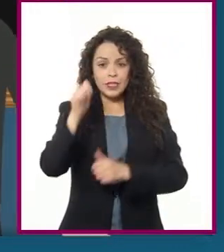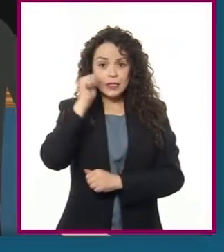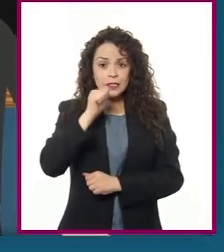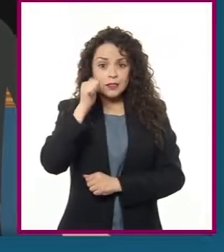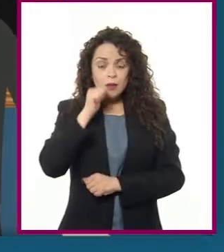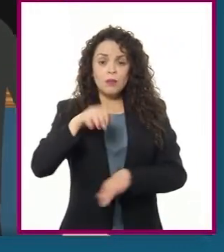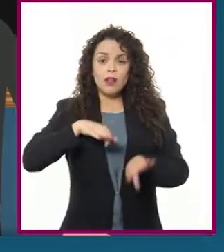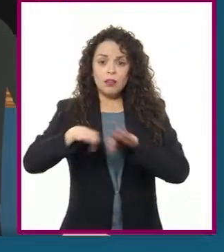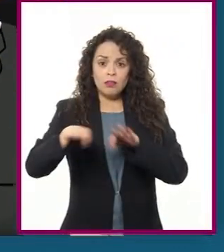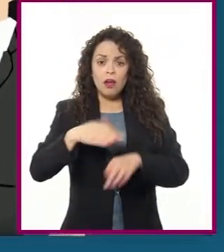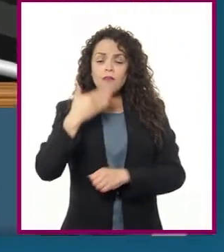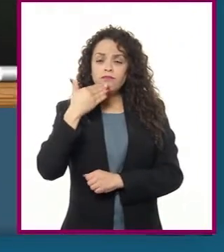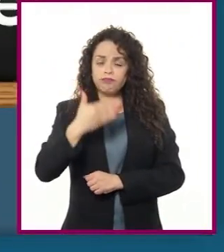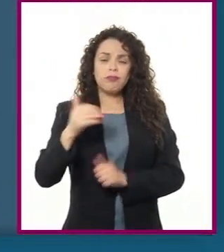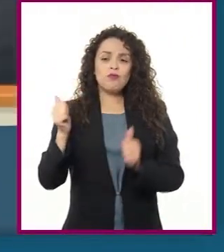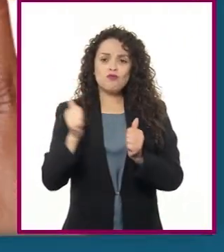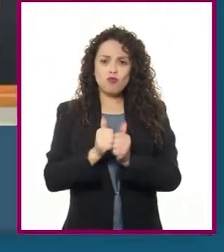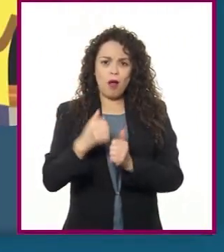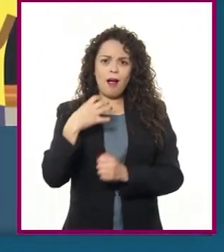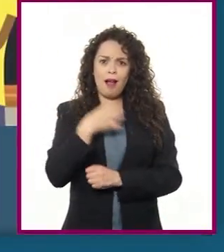su labor con gran entusiasmo.